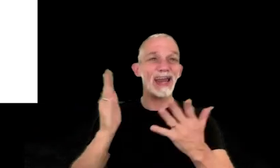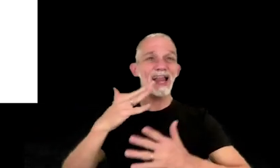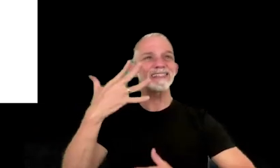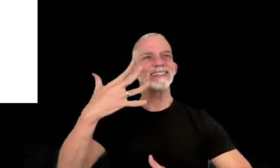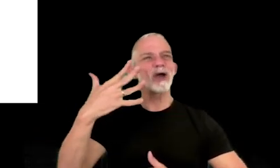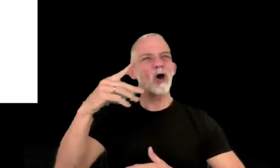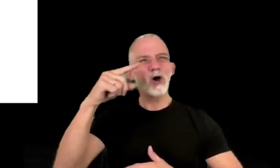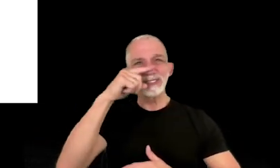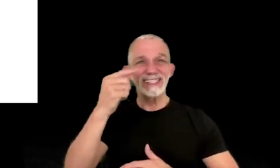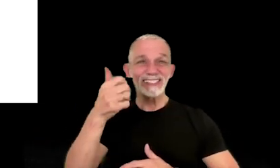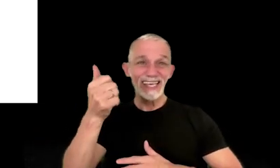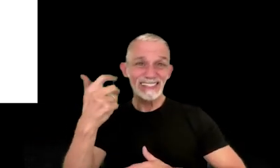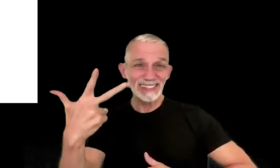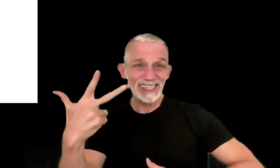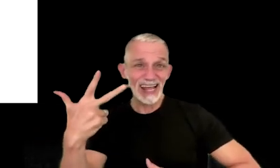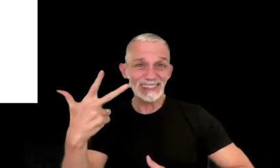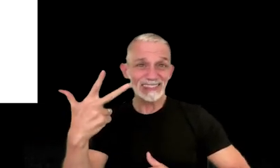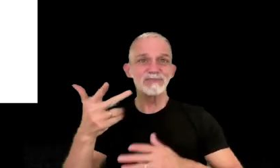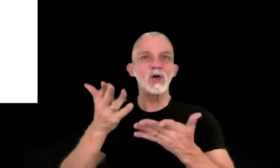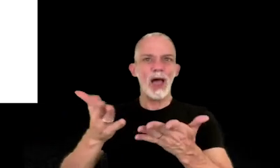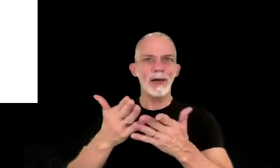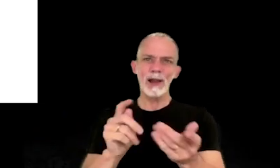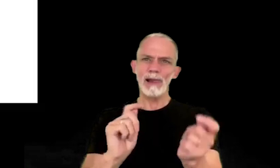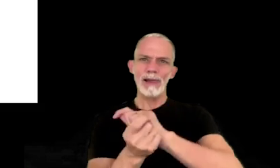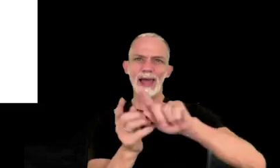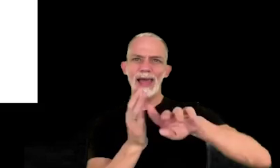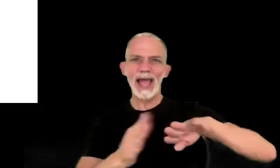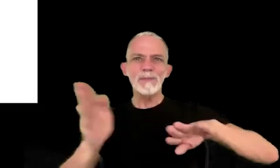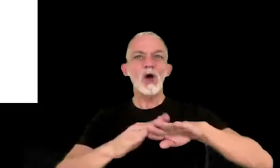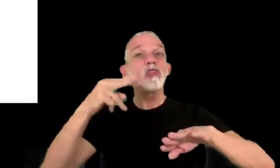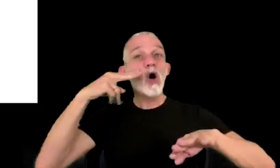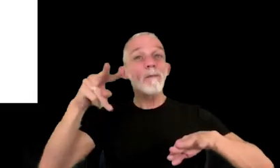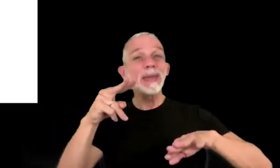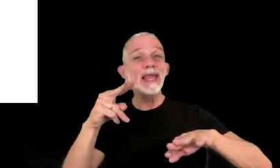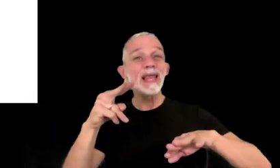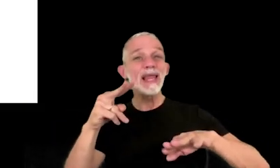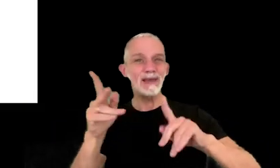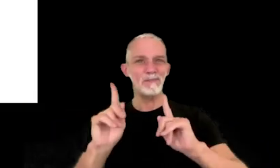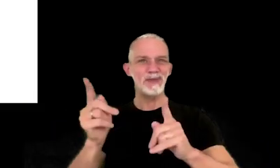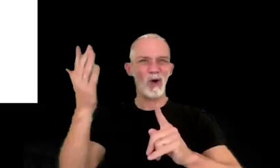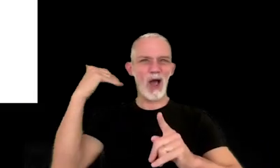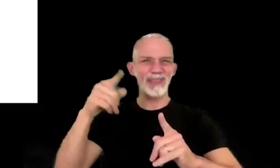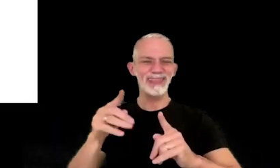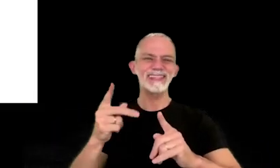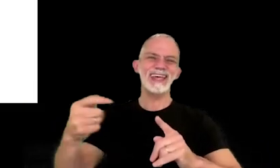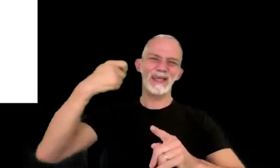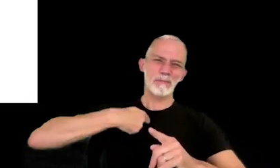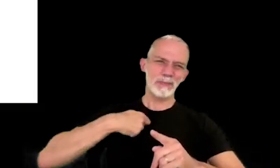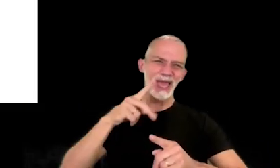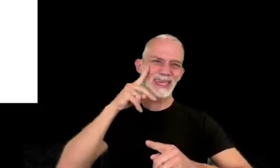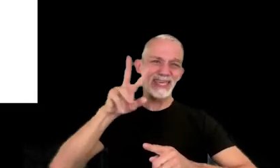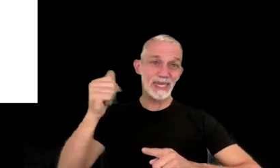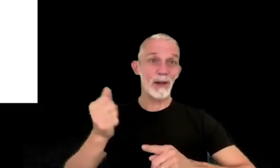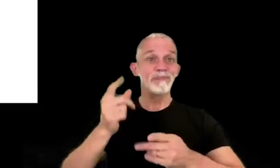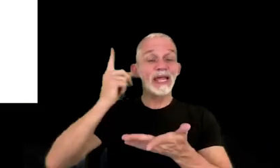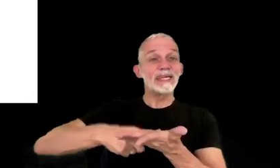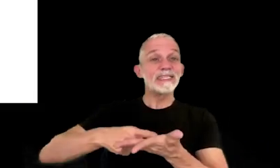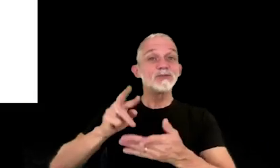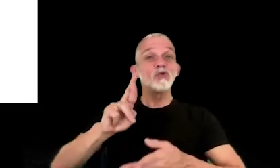5173, resolución que reemplazó a la 2000 de reintegros de IVA. Esa resolución